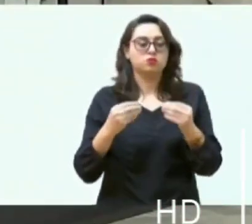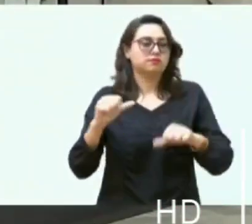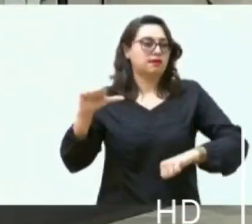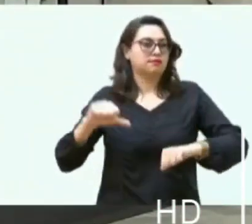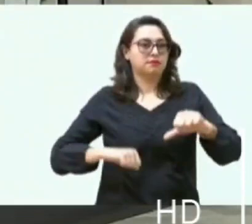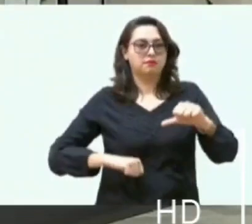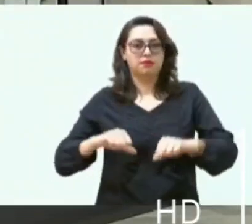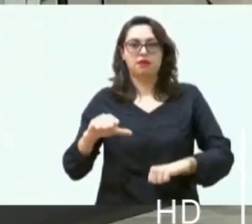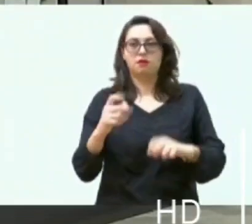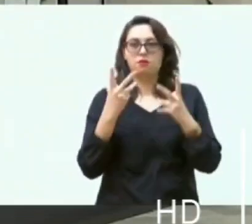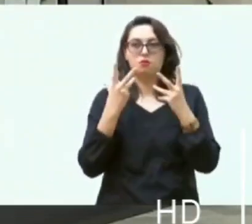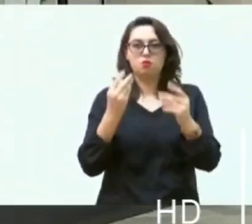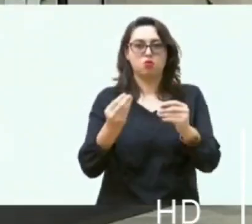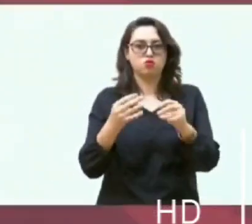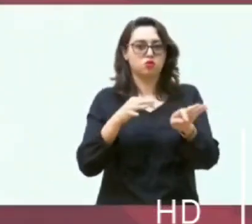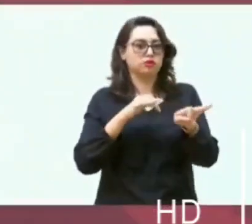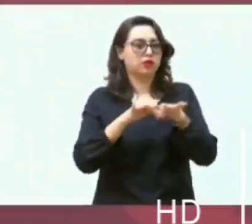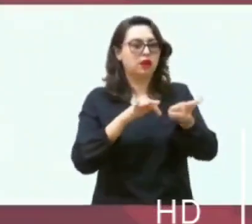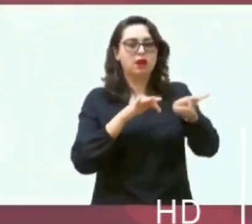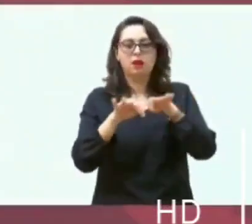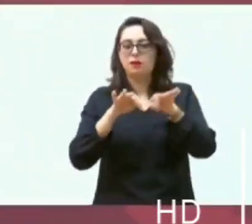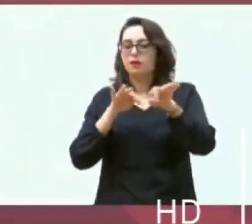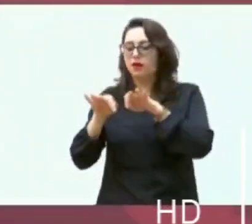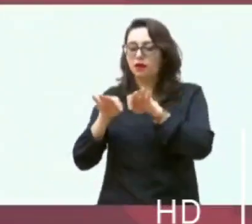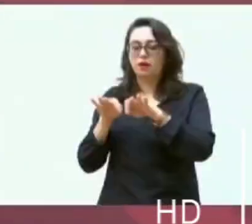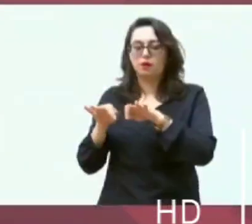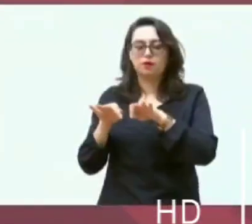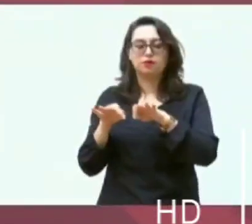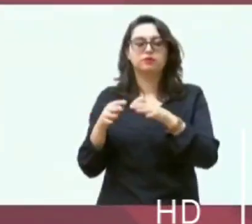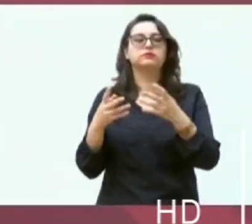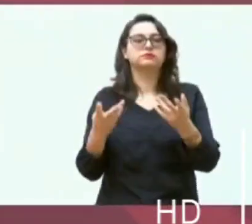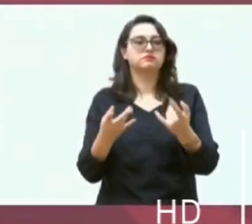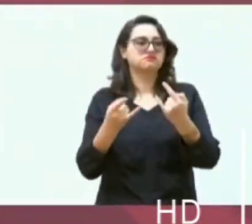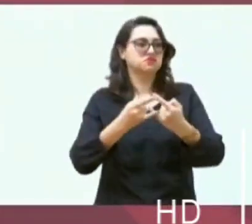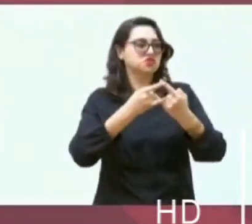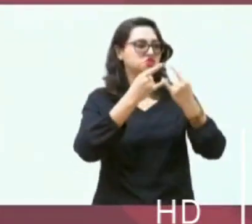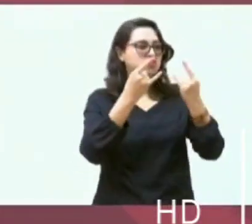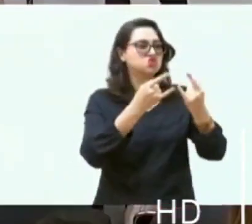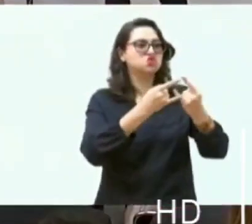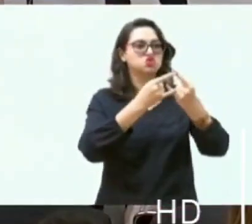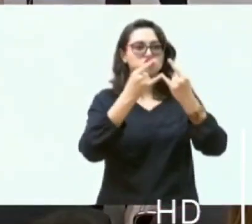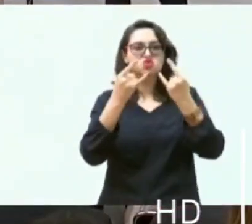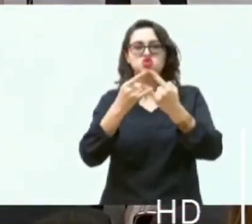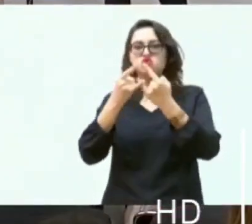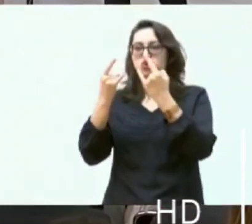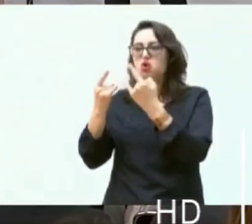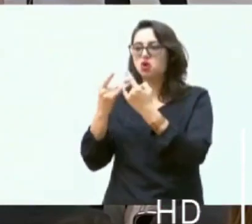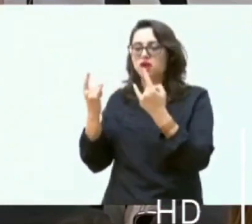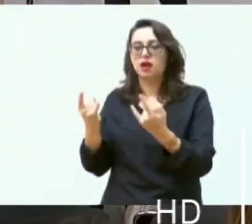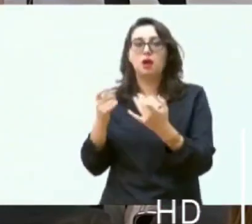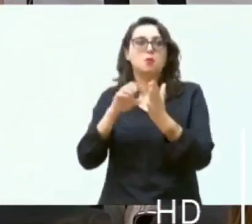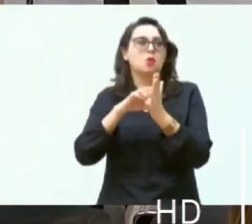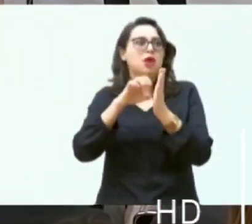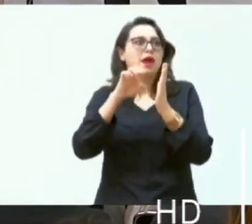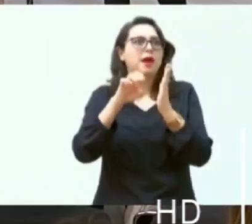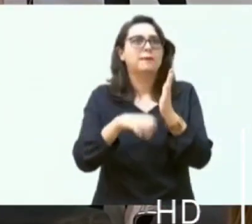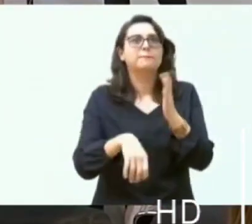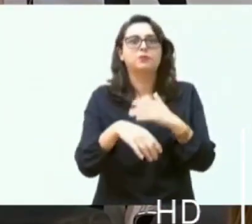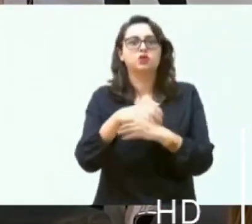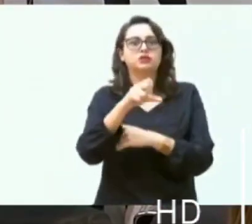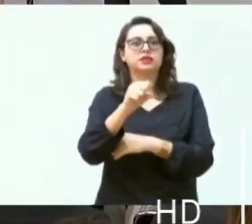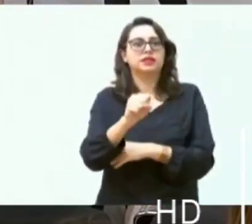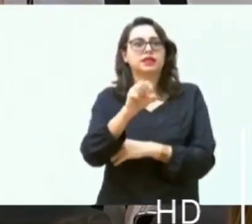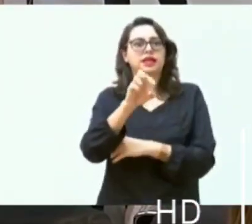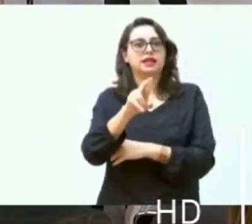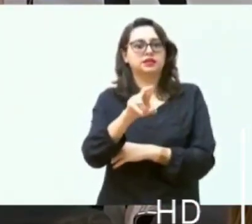acciones relevantes en el acervo histórico diplomático de la Secretaría de